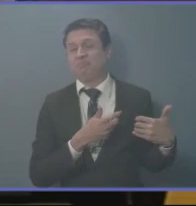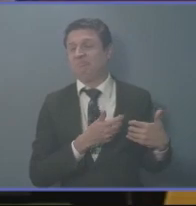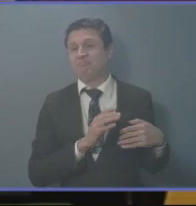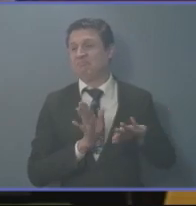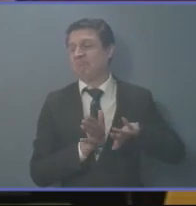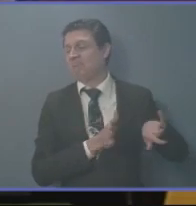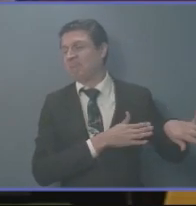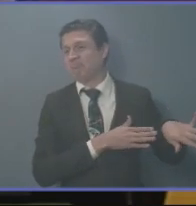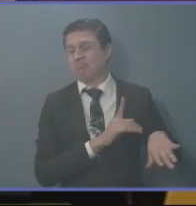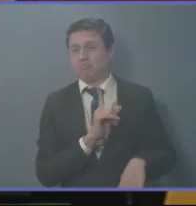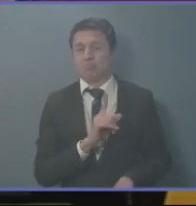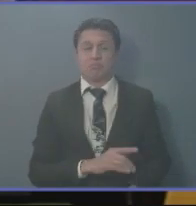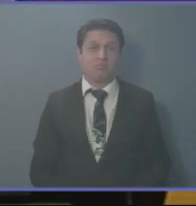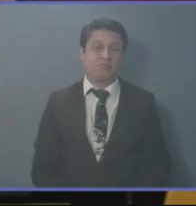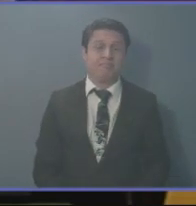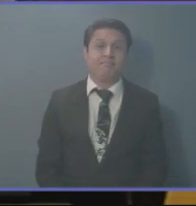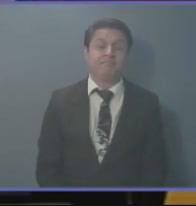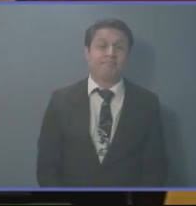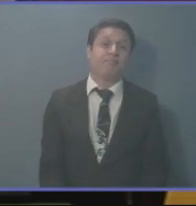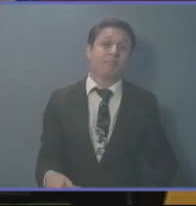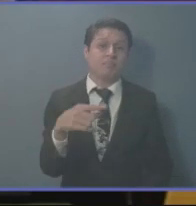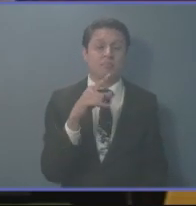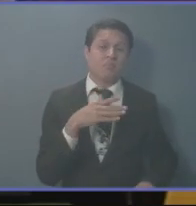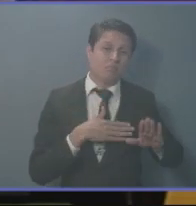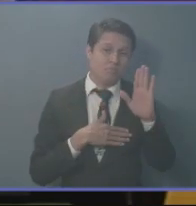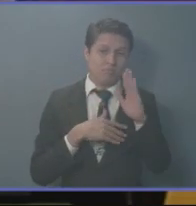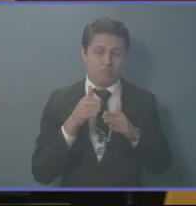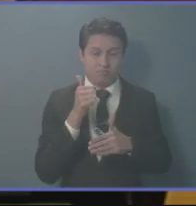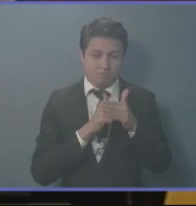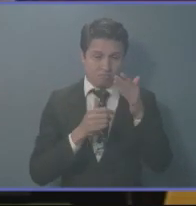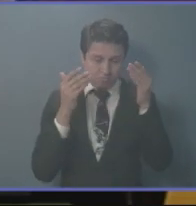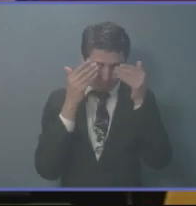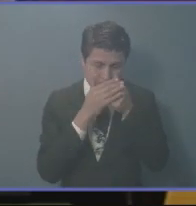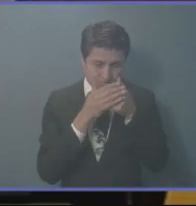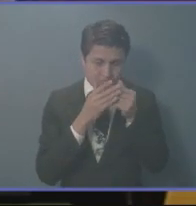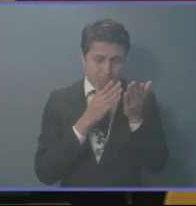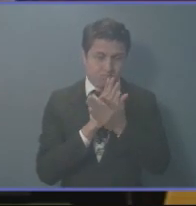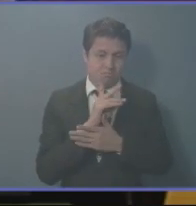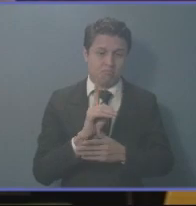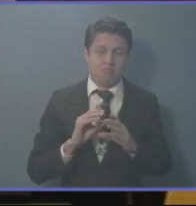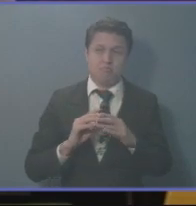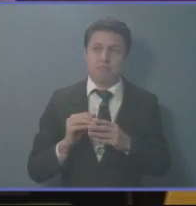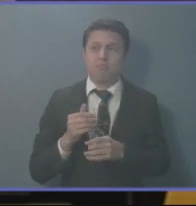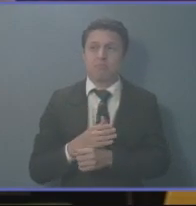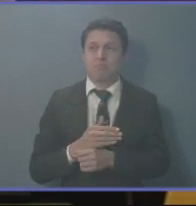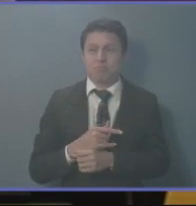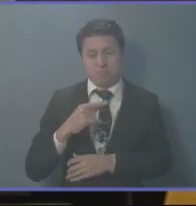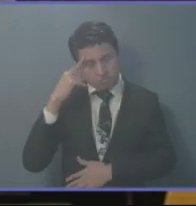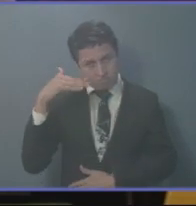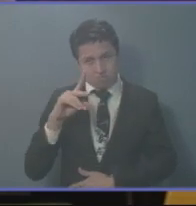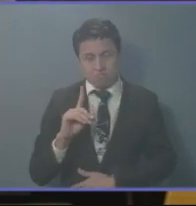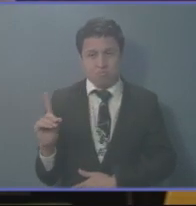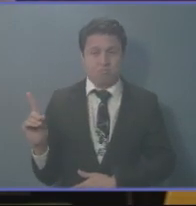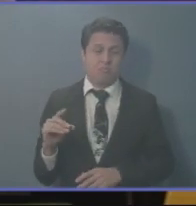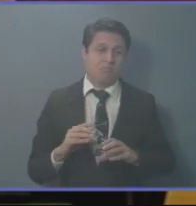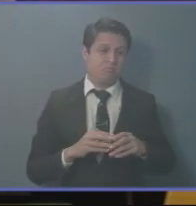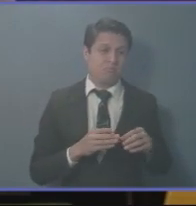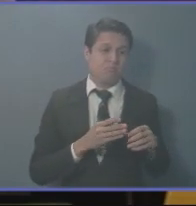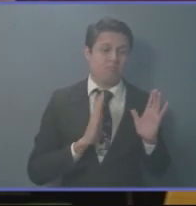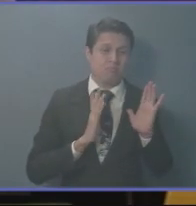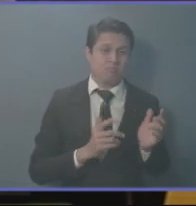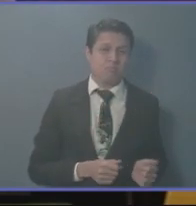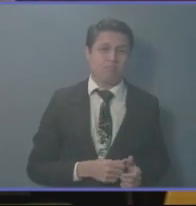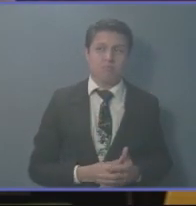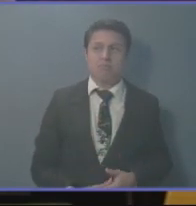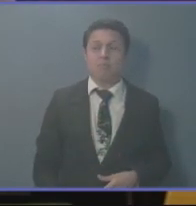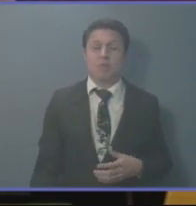préstamo por ese pacto que han hecho entre la derecha y el gobierno para excluir a los pequeños